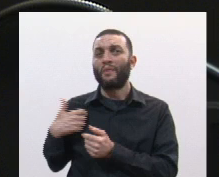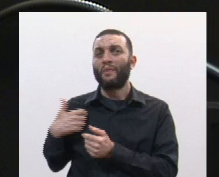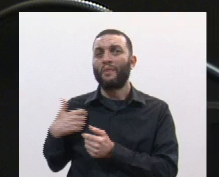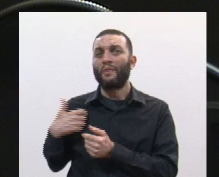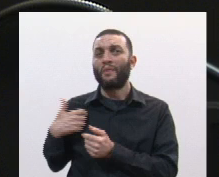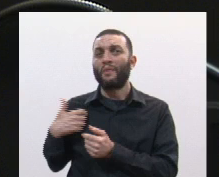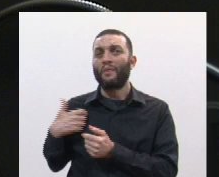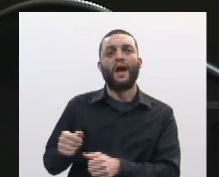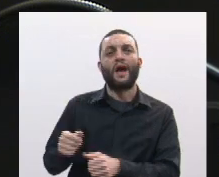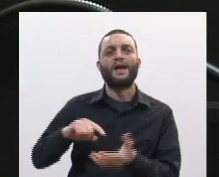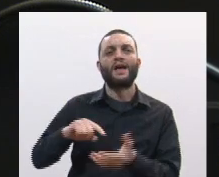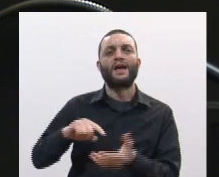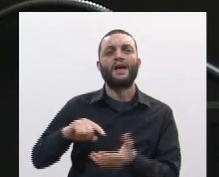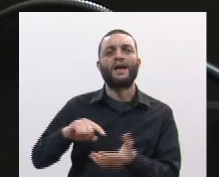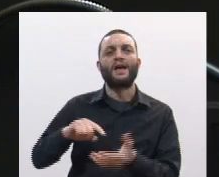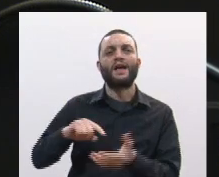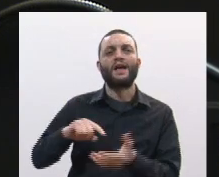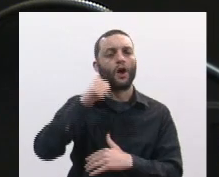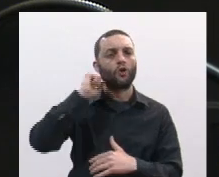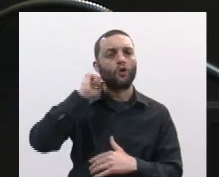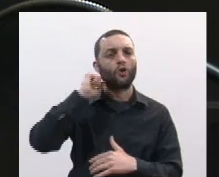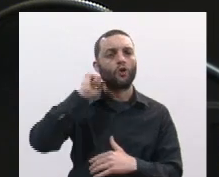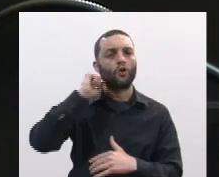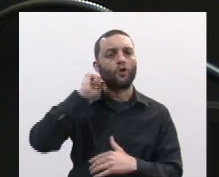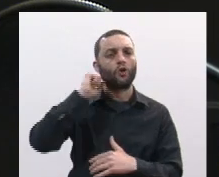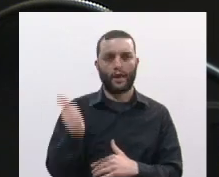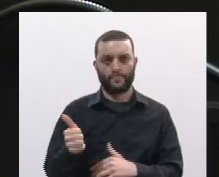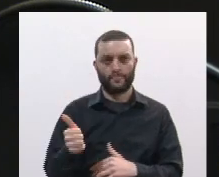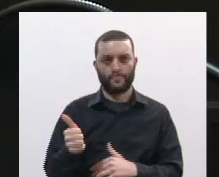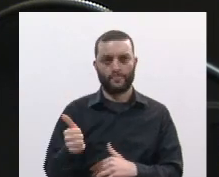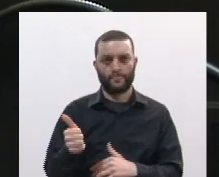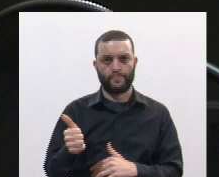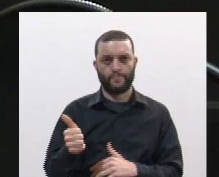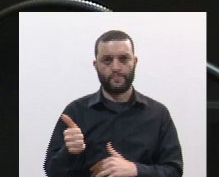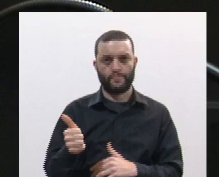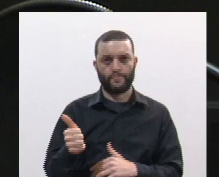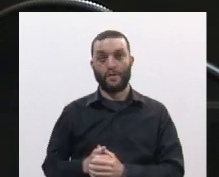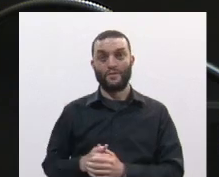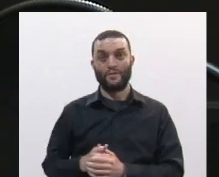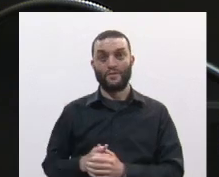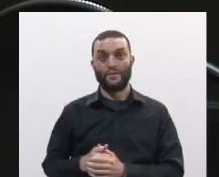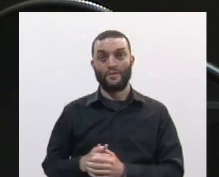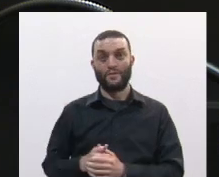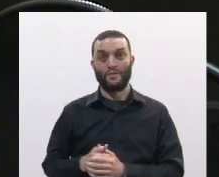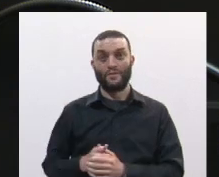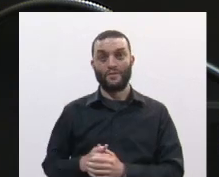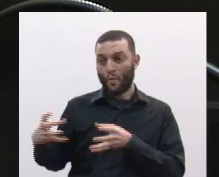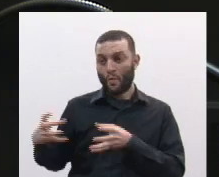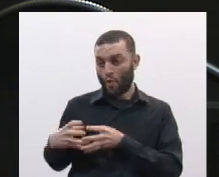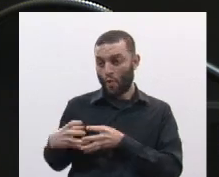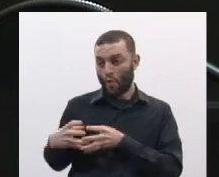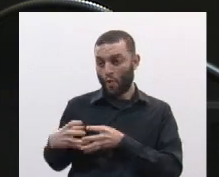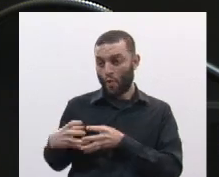100 kilómetros de Bariloche, a una reunión que yo tenía de la agrupación política Peronismo para